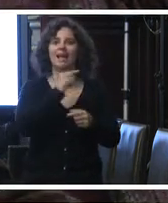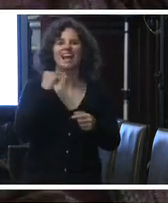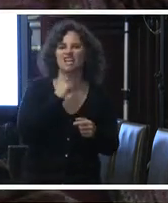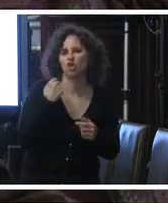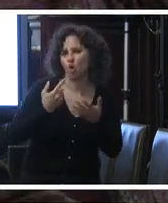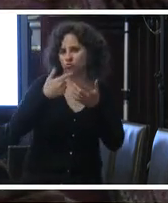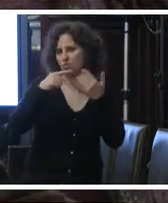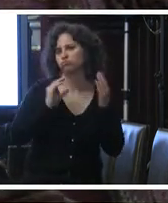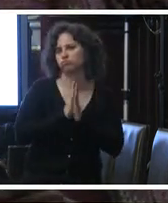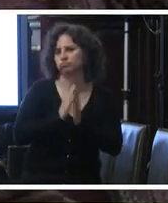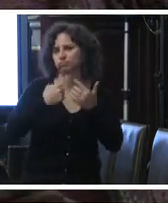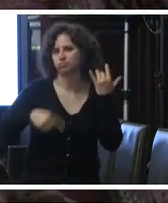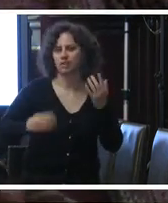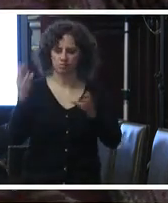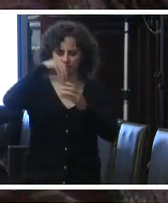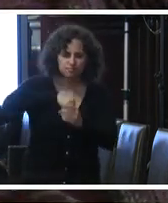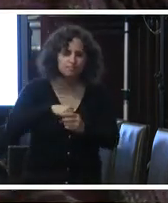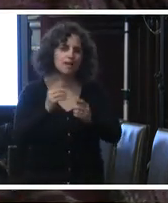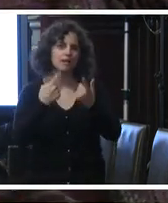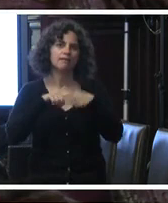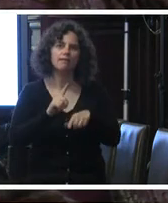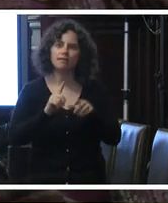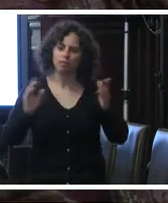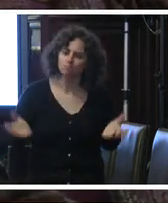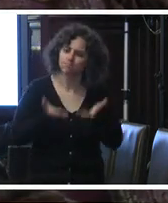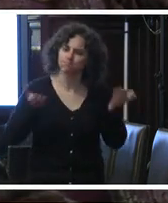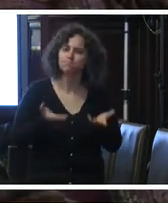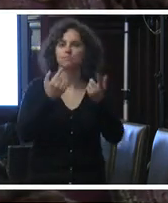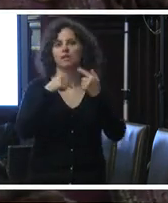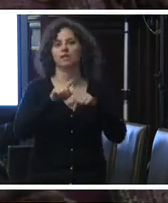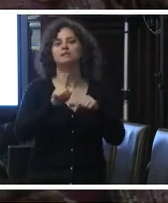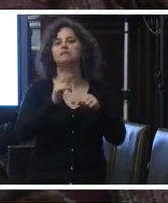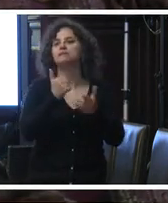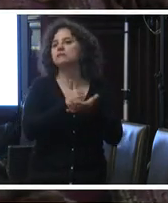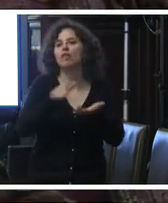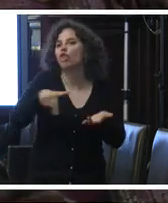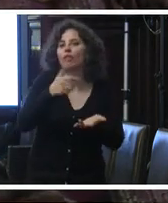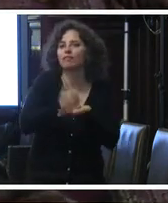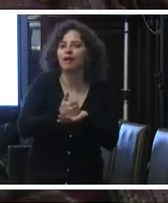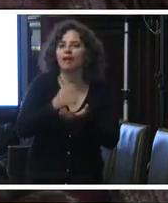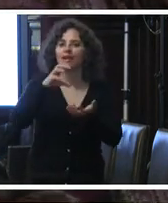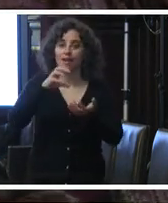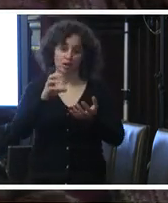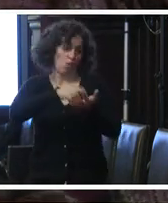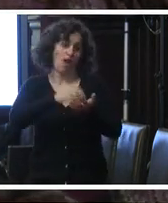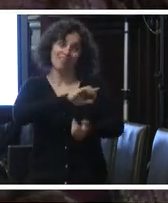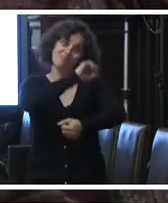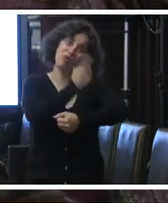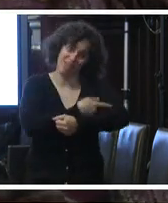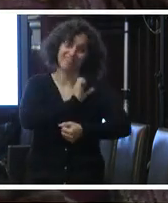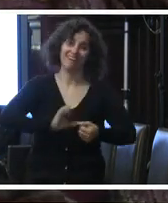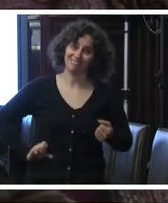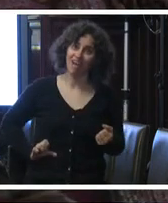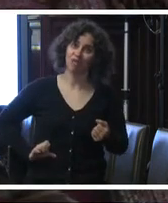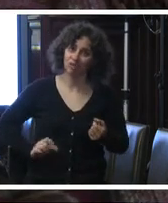están arremetiendo en nuestras sociedades, están en los aparatos, en espacios de poder de nuestros